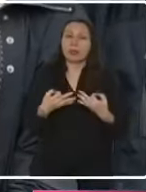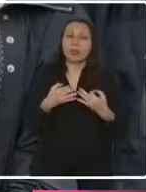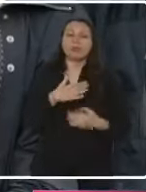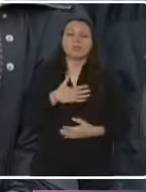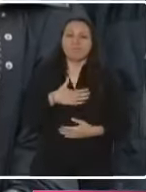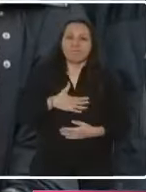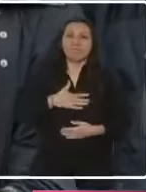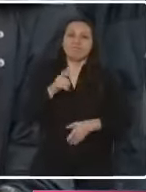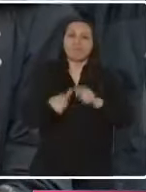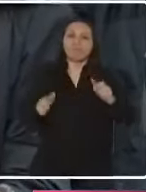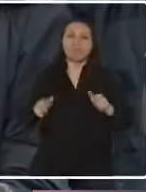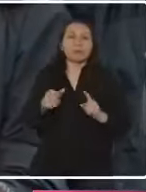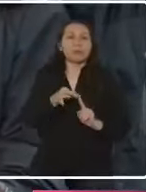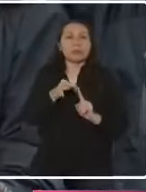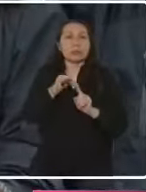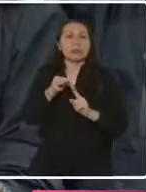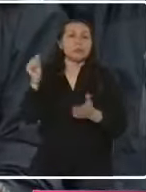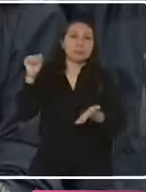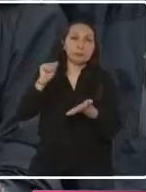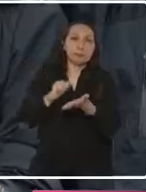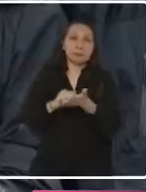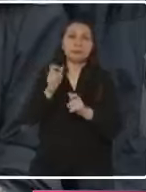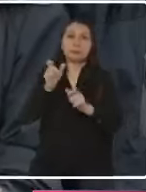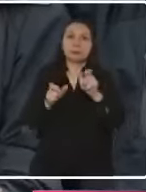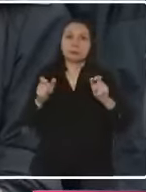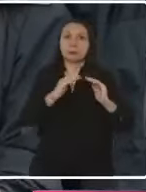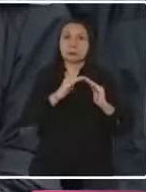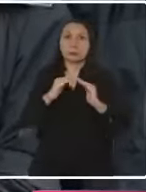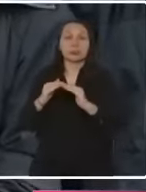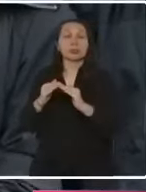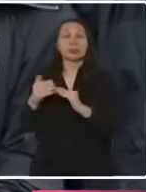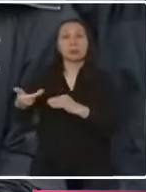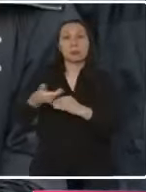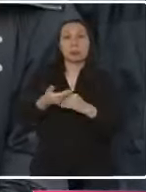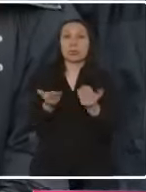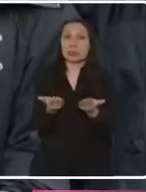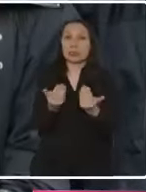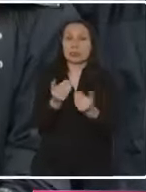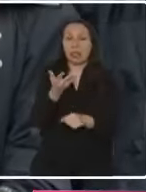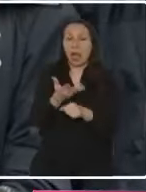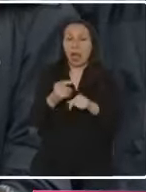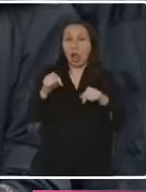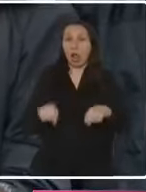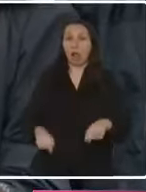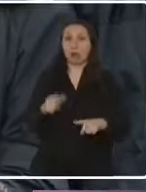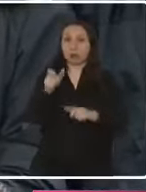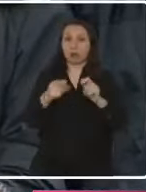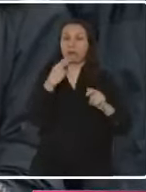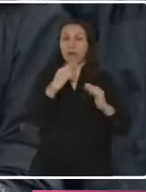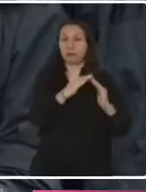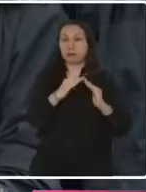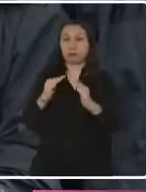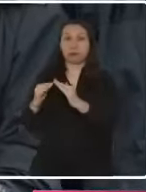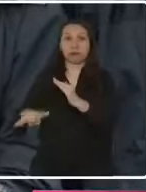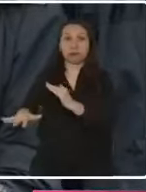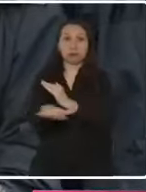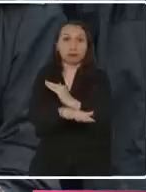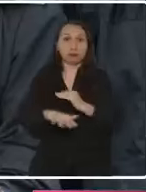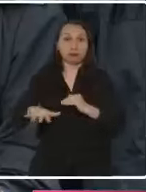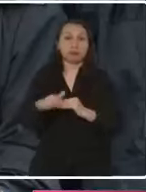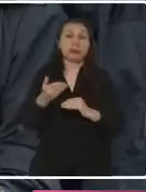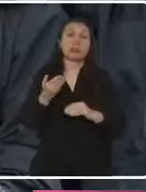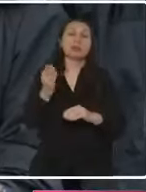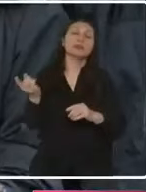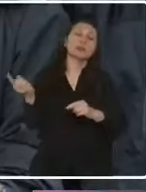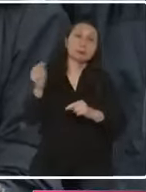a la población, que sabemos que es de las principales demandas que existen hoy día en los barrios, de las principales necesidades que existen hoy día en los barrios. Y además se ha involucrado